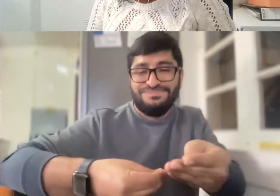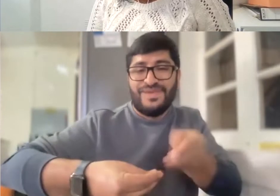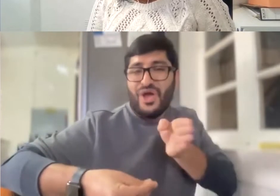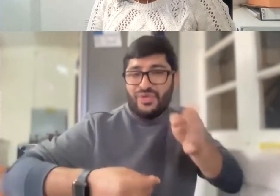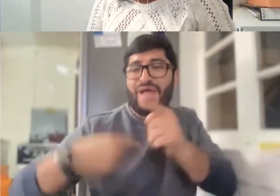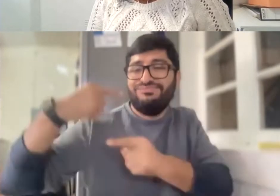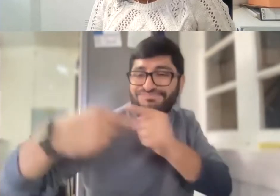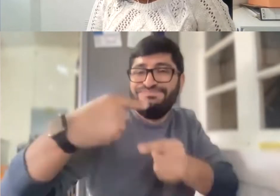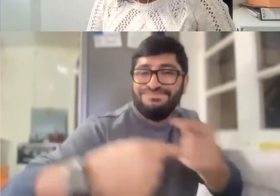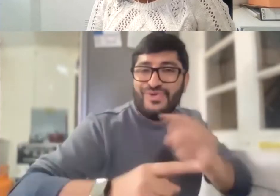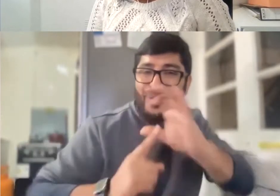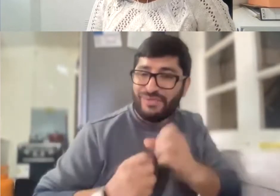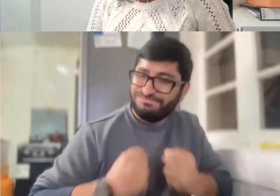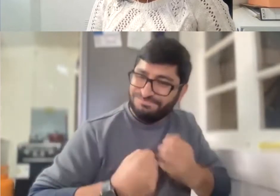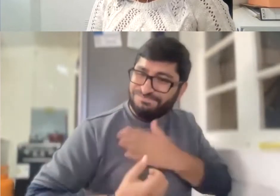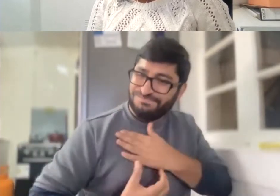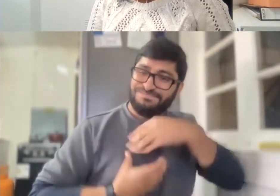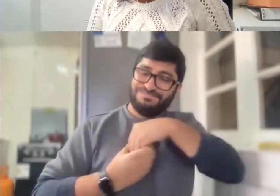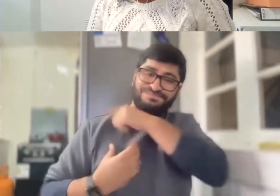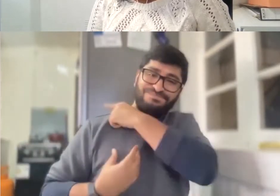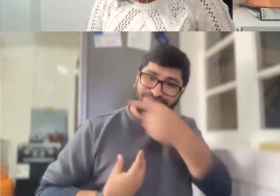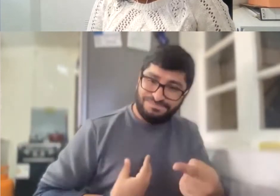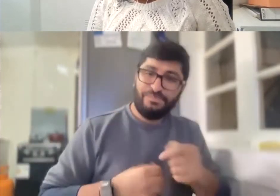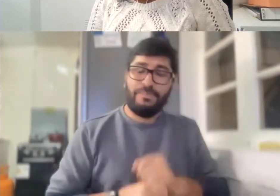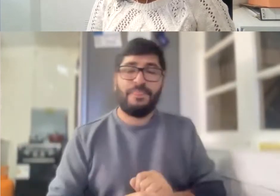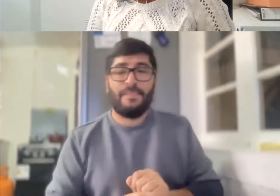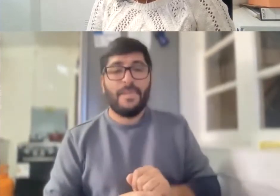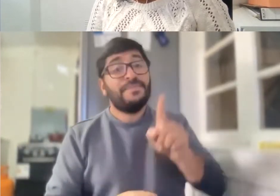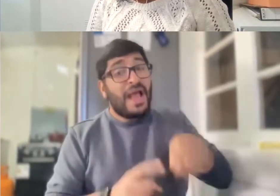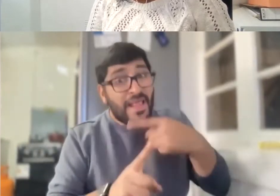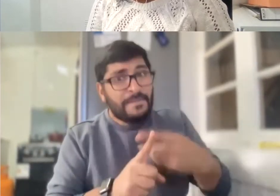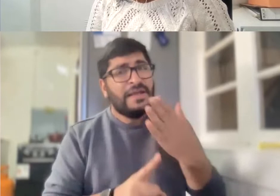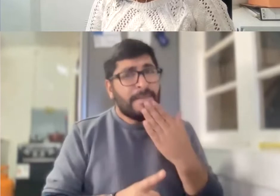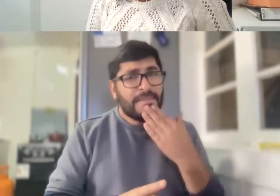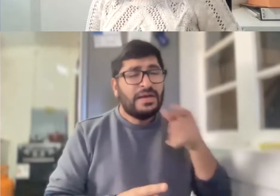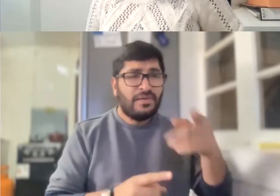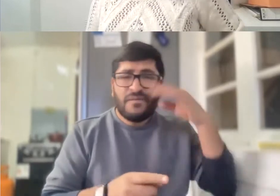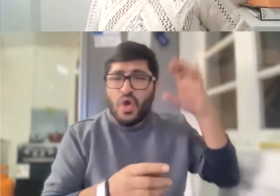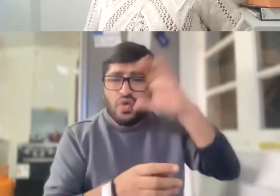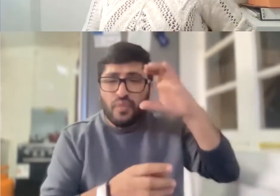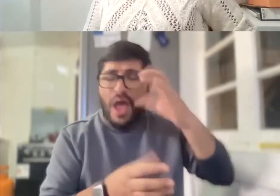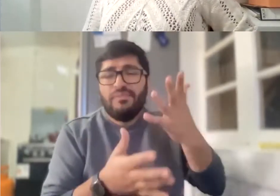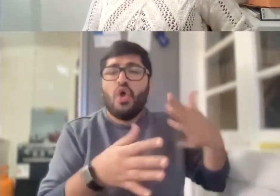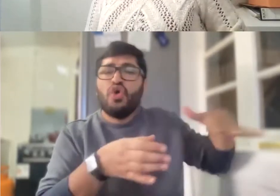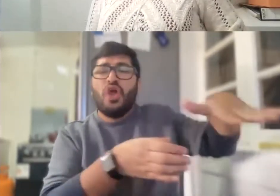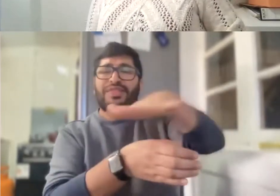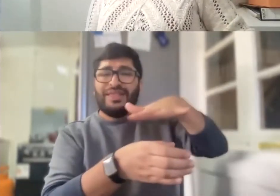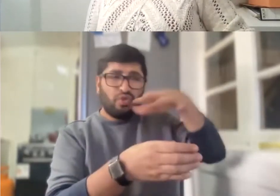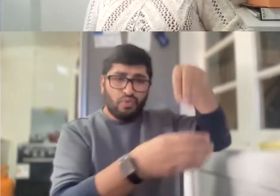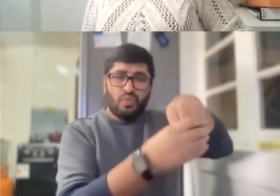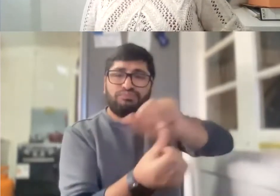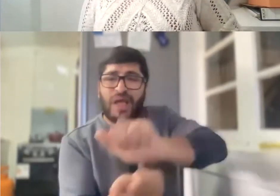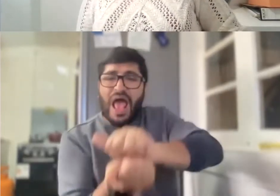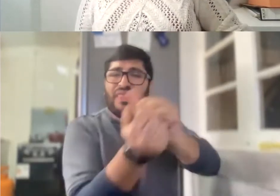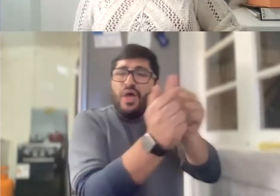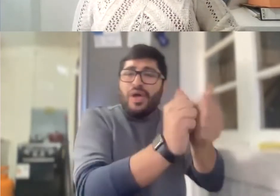Tiene que estar siempre en el contexto educativo, cuando se trata de la enseñanza de niños, que esté la figura del, bueno, el profesor si es oyente, pero con el